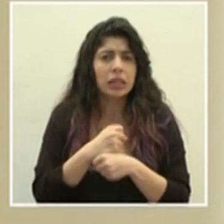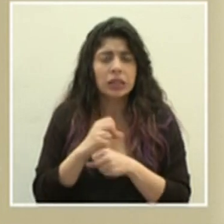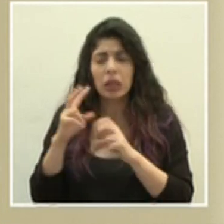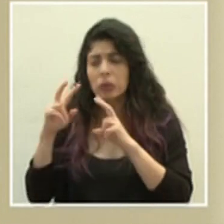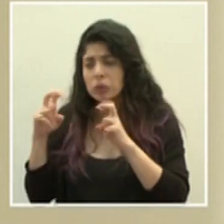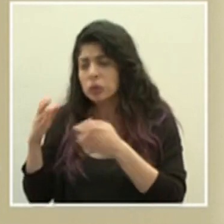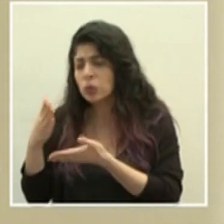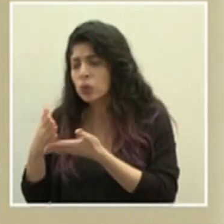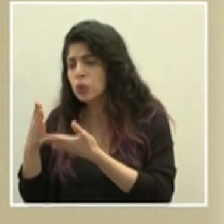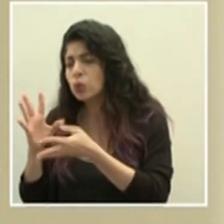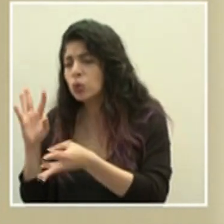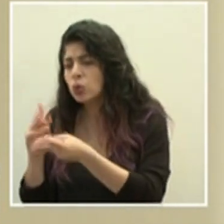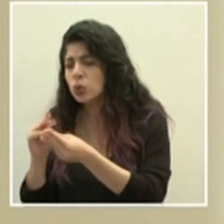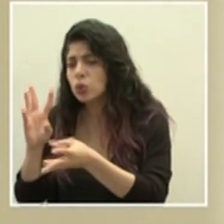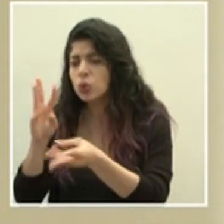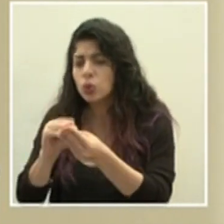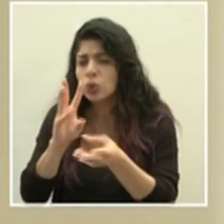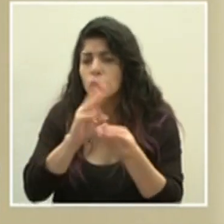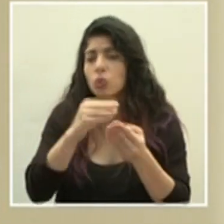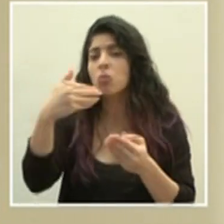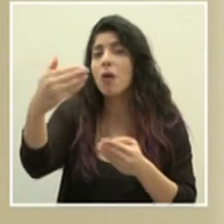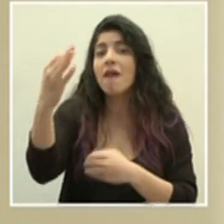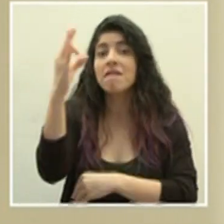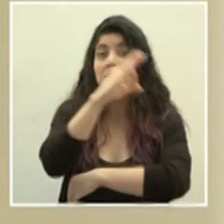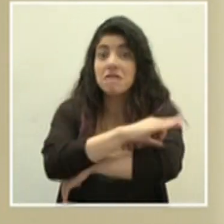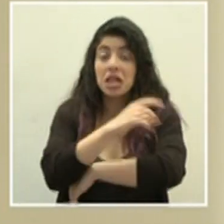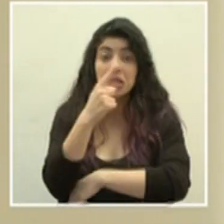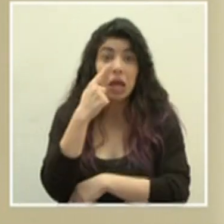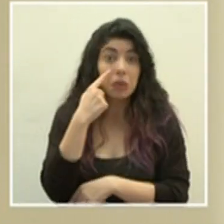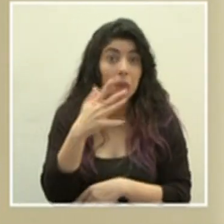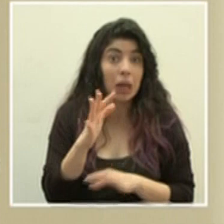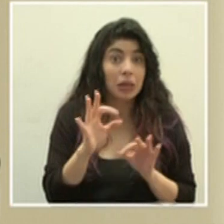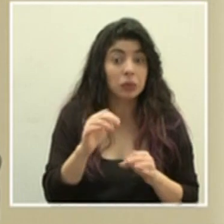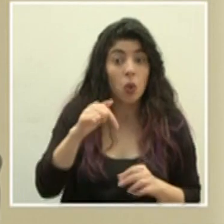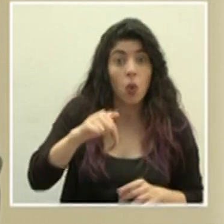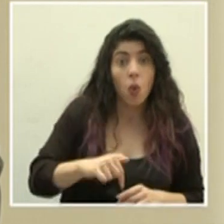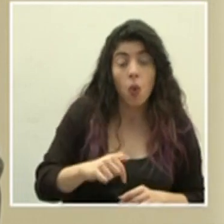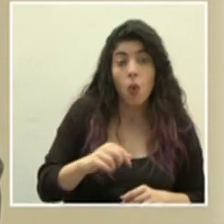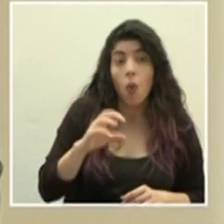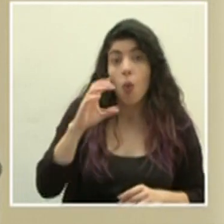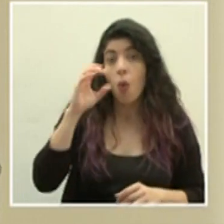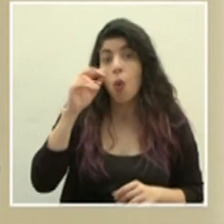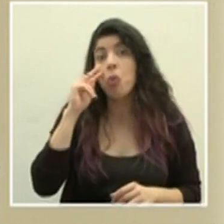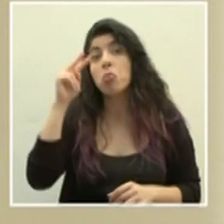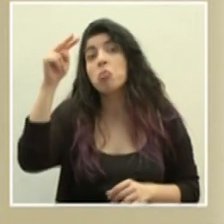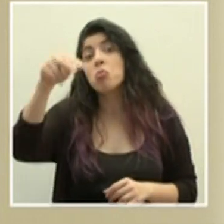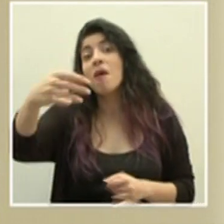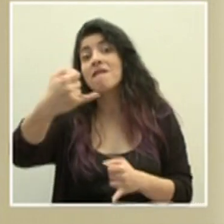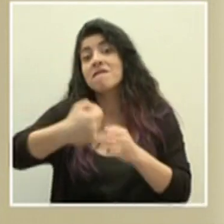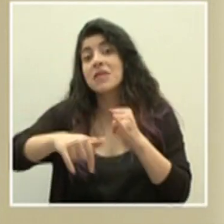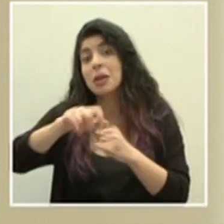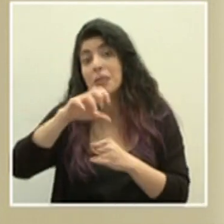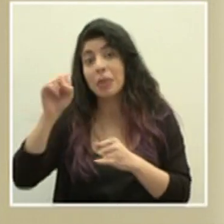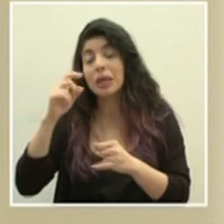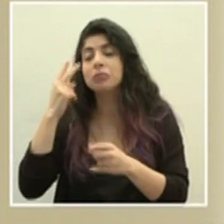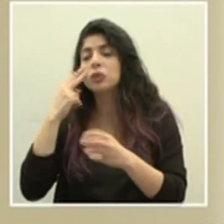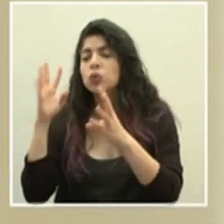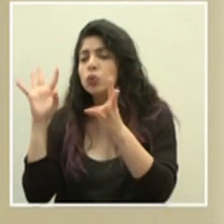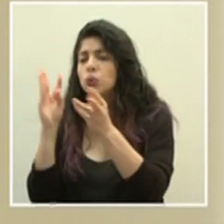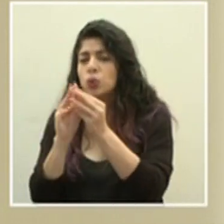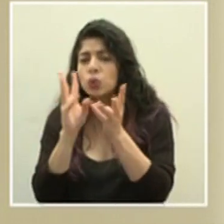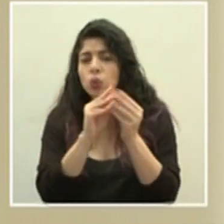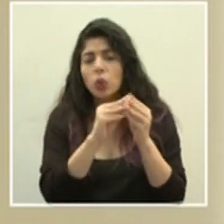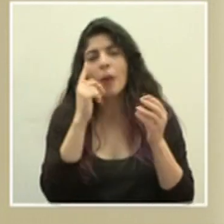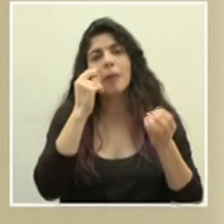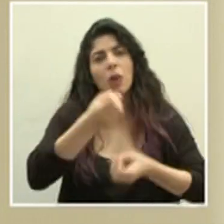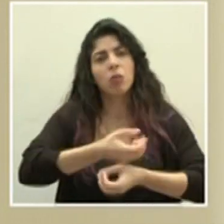cortes correspondientes en una fecha determinada, si le parece hoy o lo proyectamos a final de mes y se estará